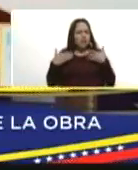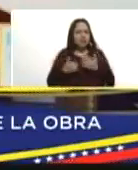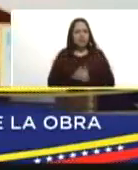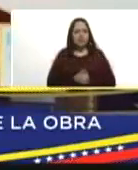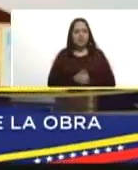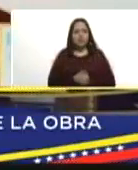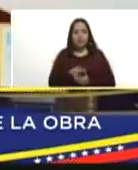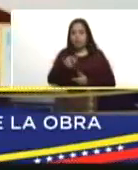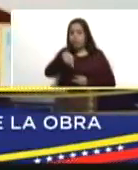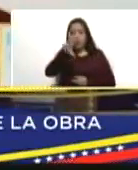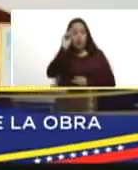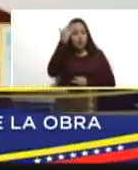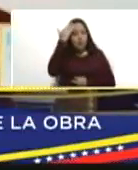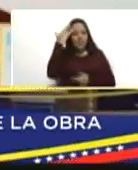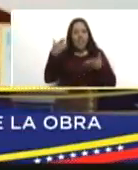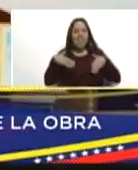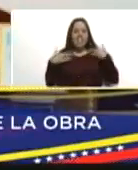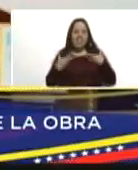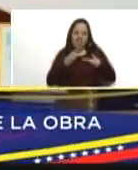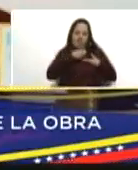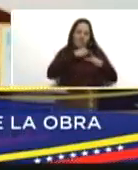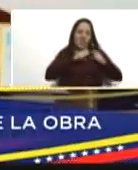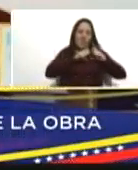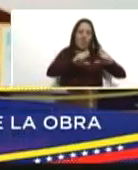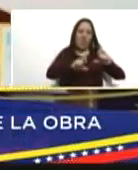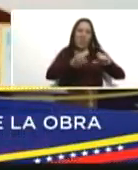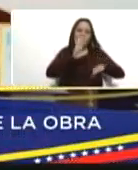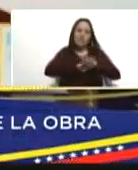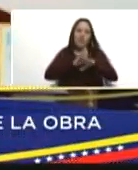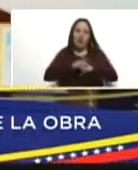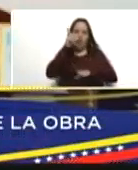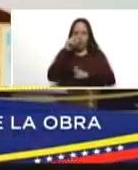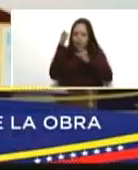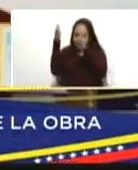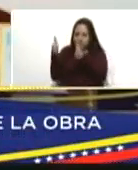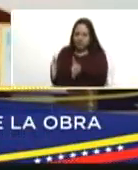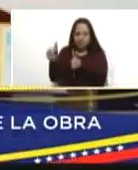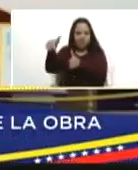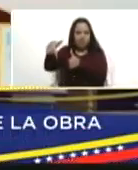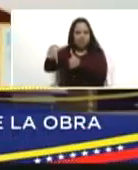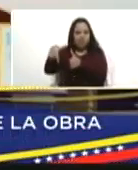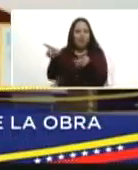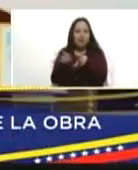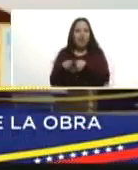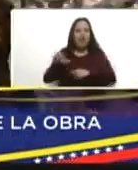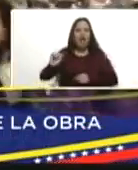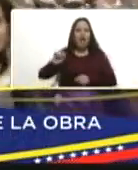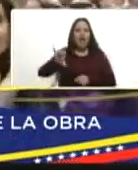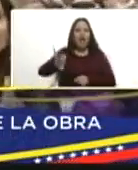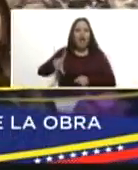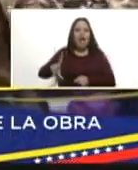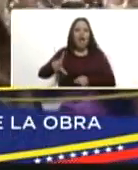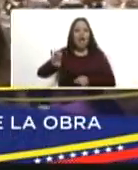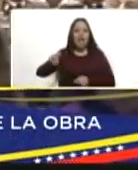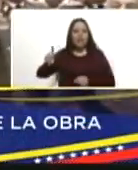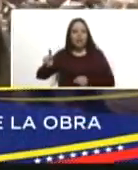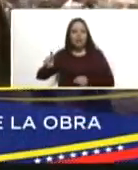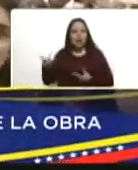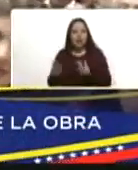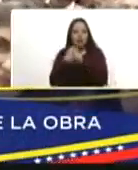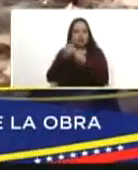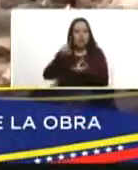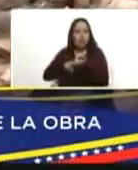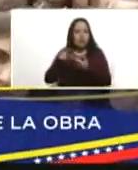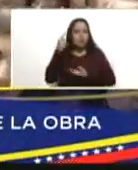saben la alegría que me da en mi corazón tener a un hombre como Alex Morán y su esposa Porque si